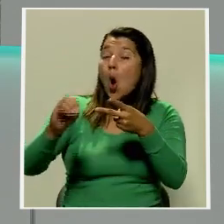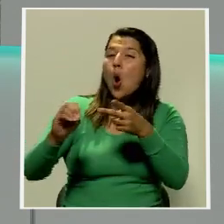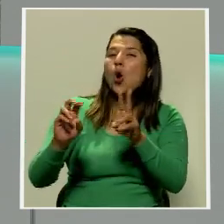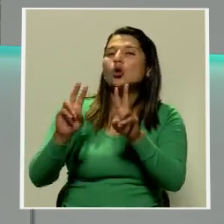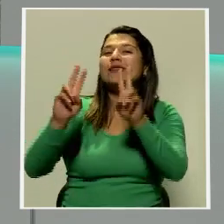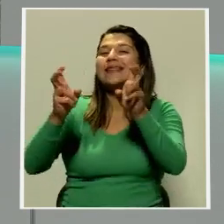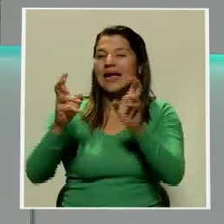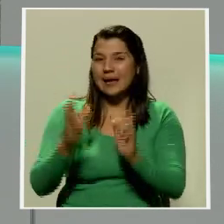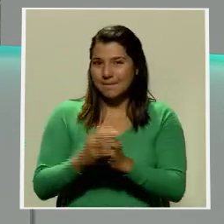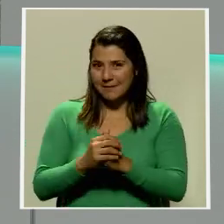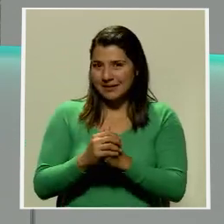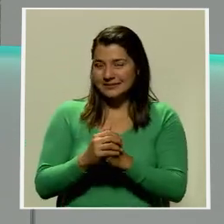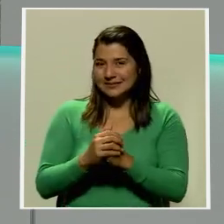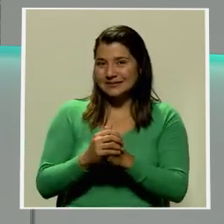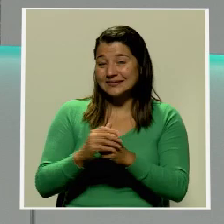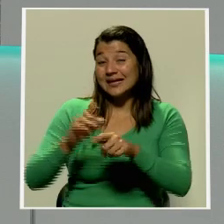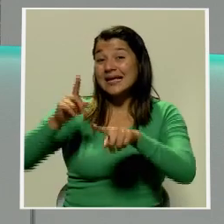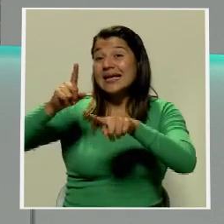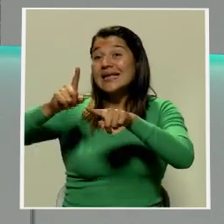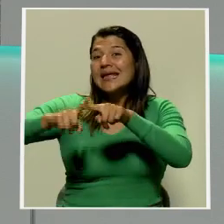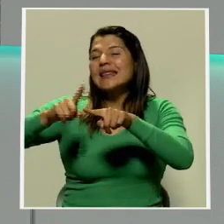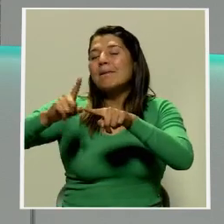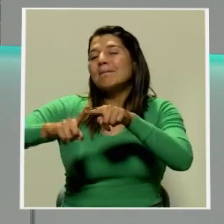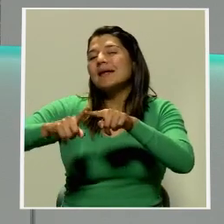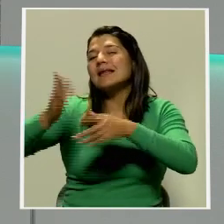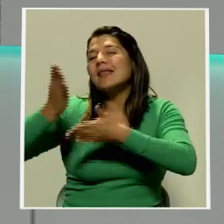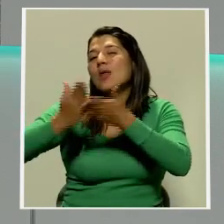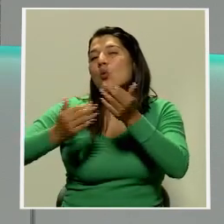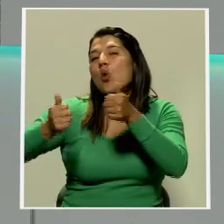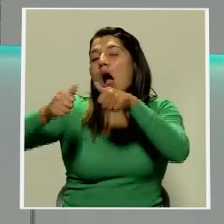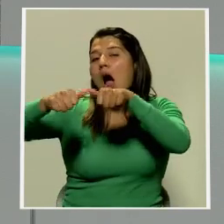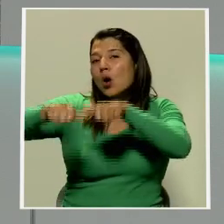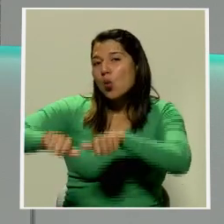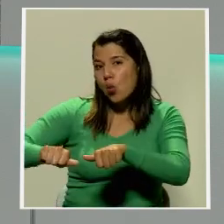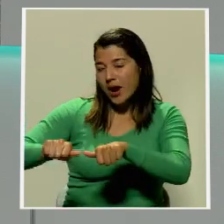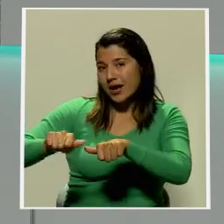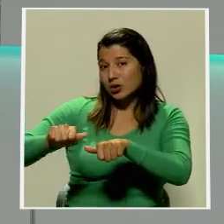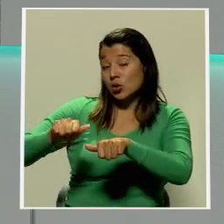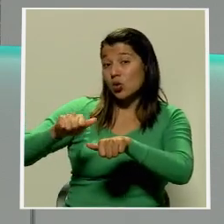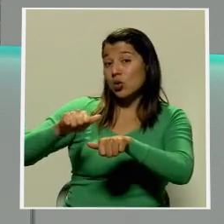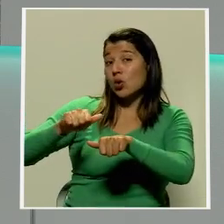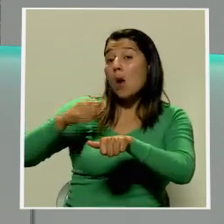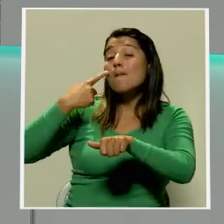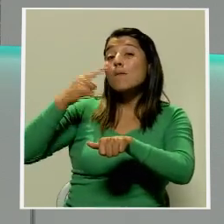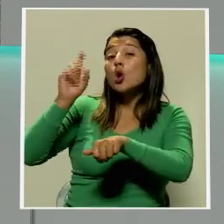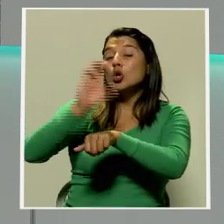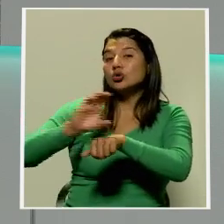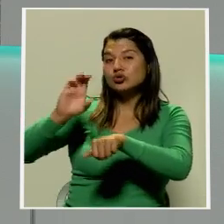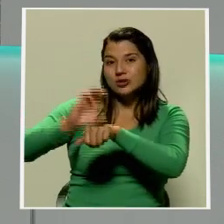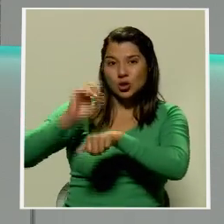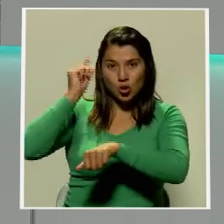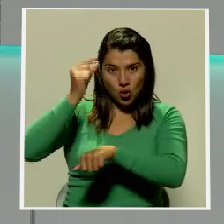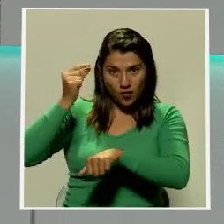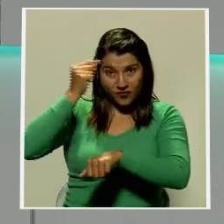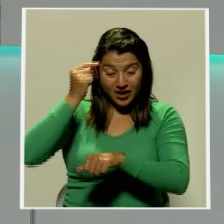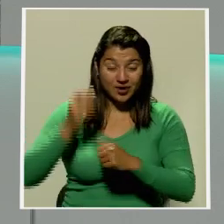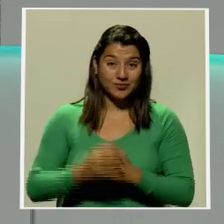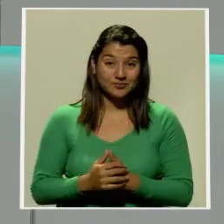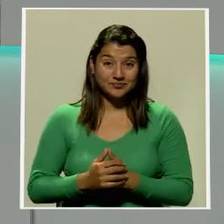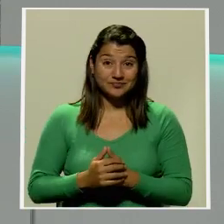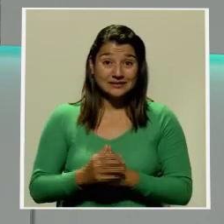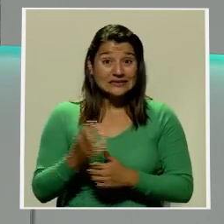sido sujetos de un acuerdo explícito por el gobierno, por el Consejo de Gobierno. Por el